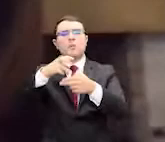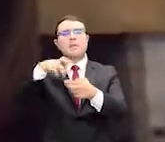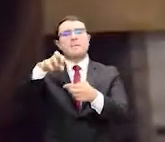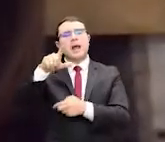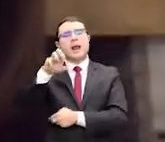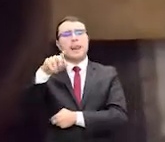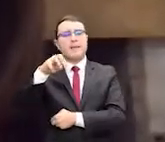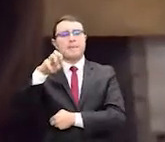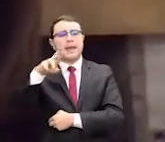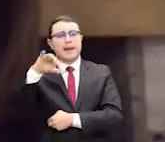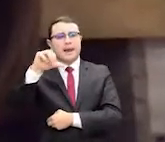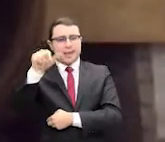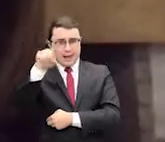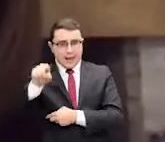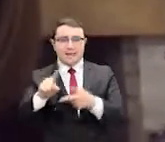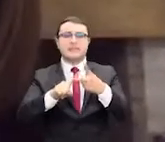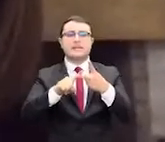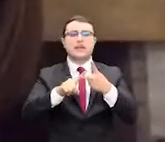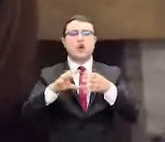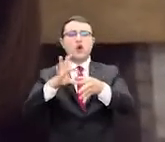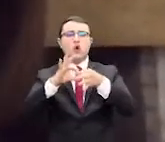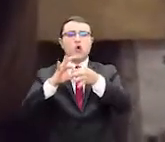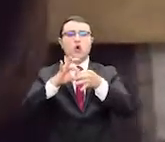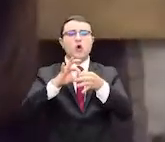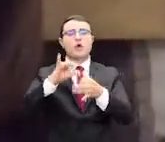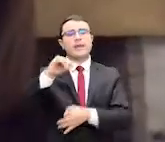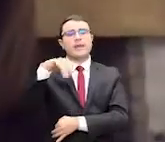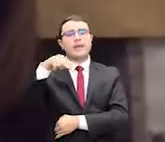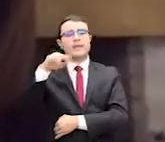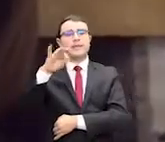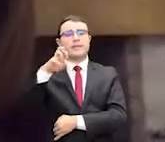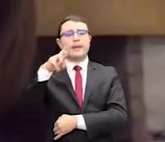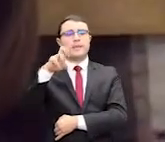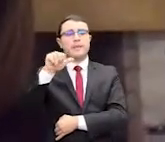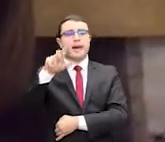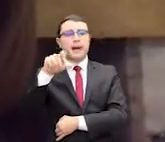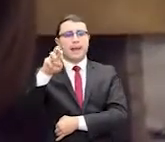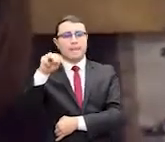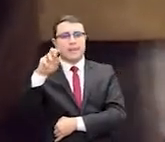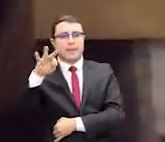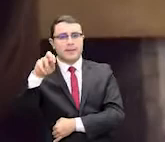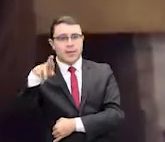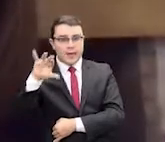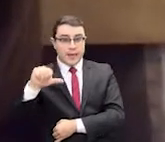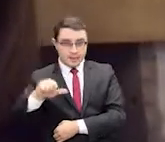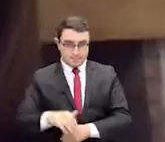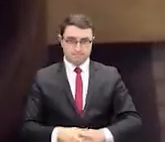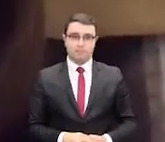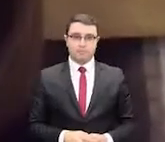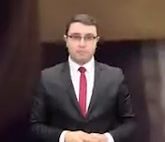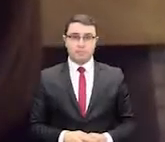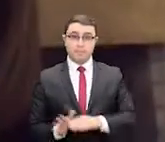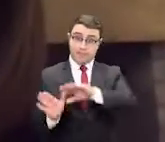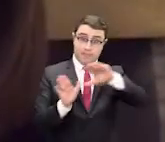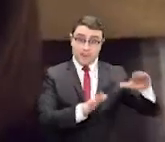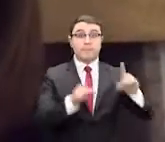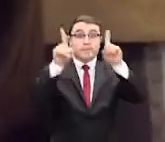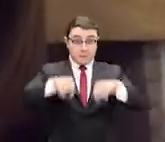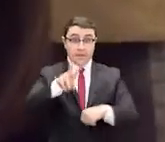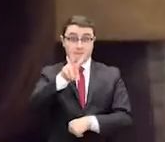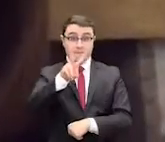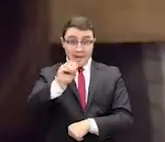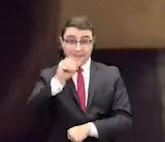Unión Interparlamentaria. Cada 20 de julio tenemos a nuestro cargo la organización de